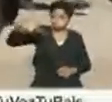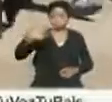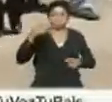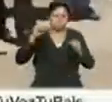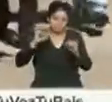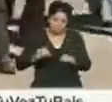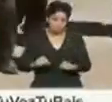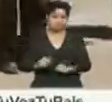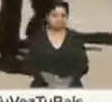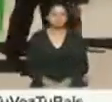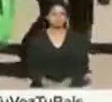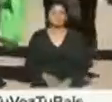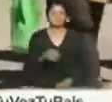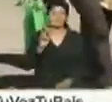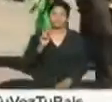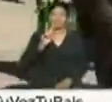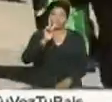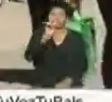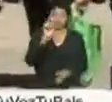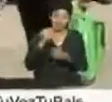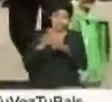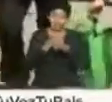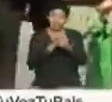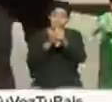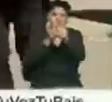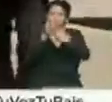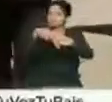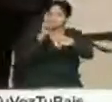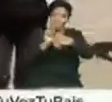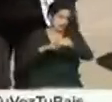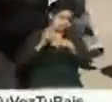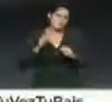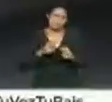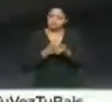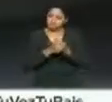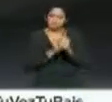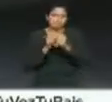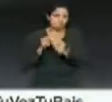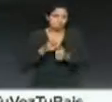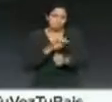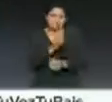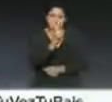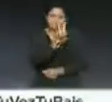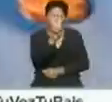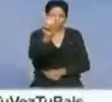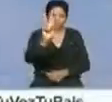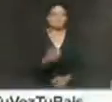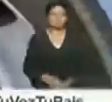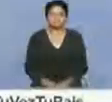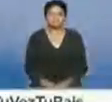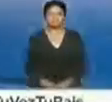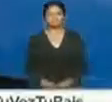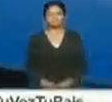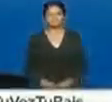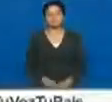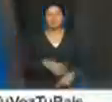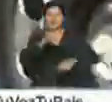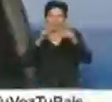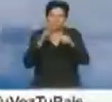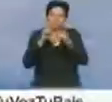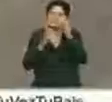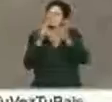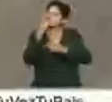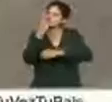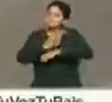transporte masivo como el trolebús y ecovía trabajarán con normalidad los días que dure el evento, salvo las correcciones viales dispuestas por la